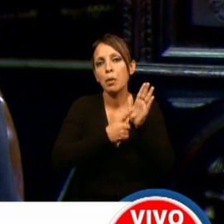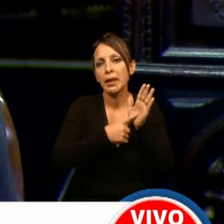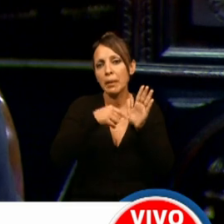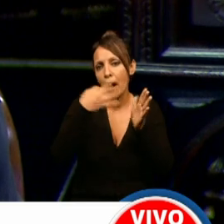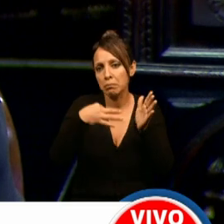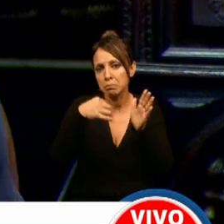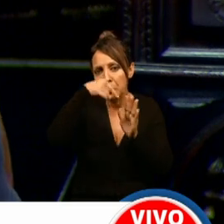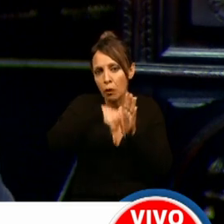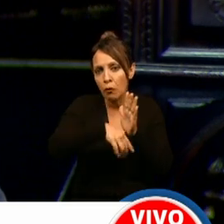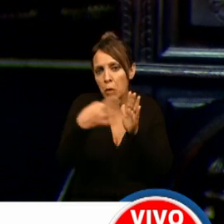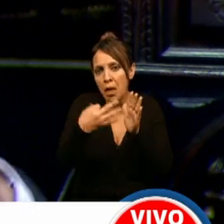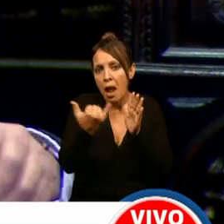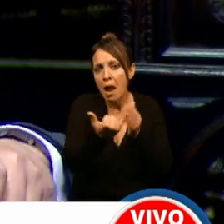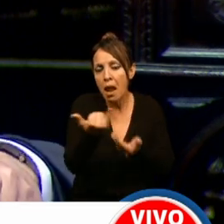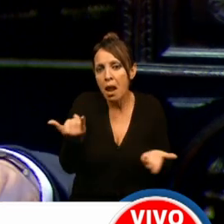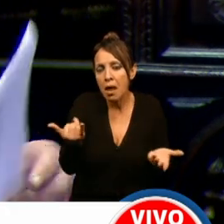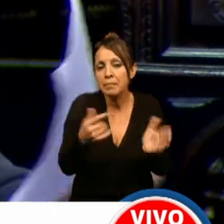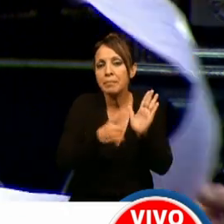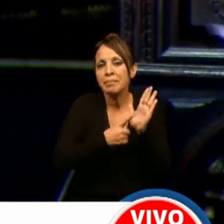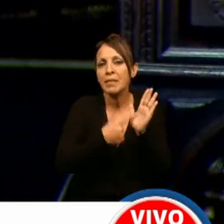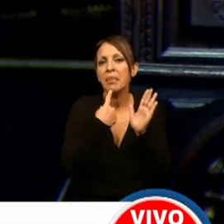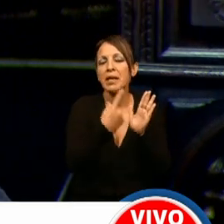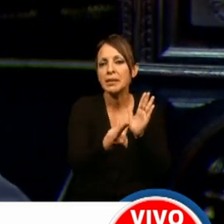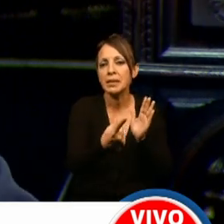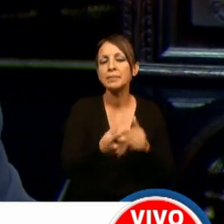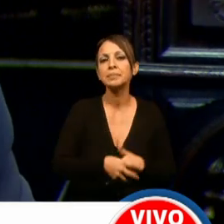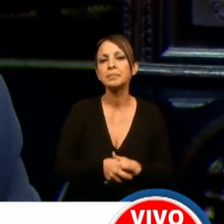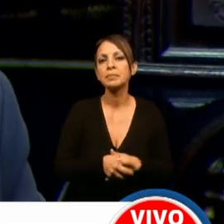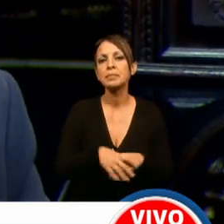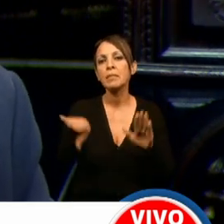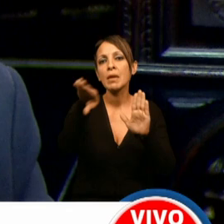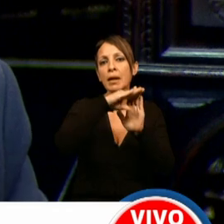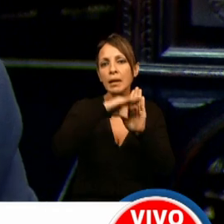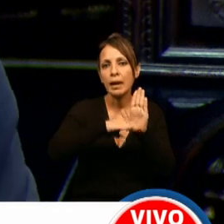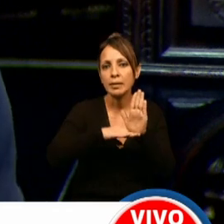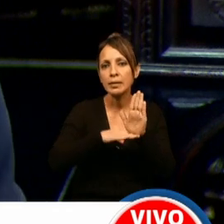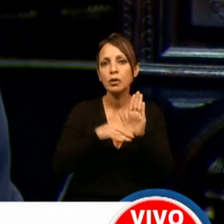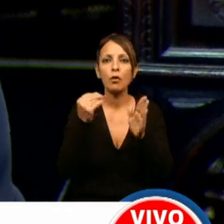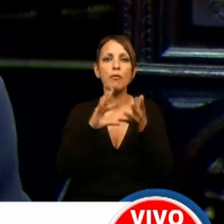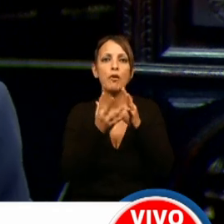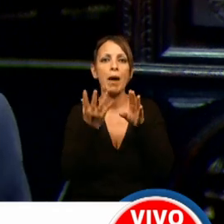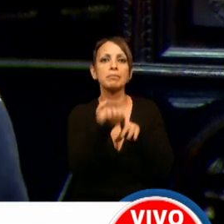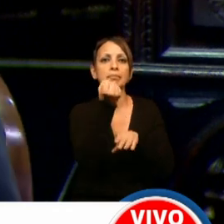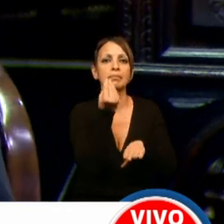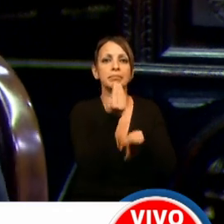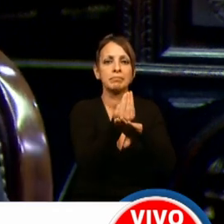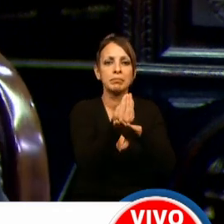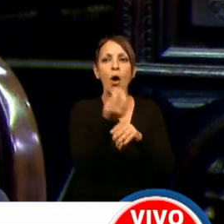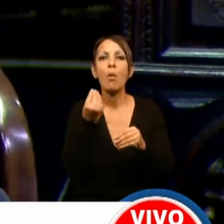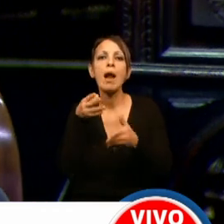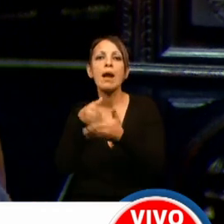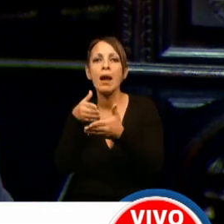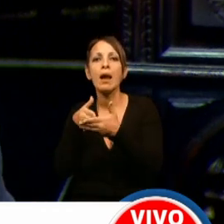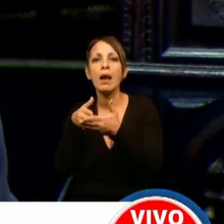fondo en ese sentido que establece requisitos para el ingreso impedimentos para el